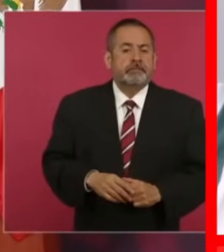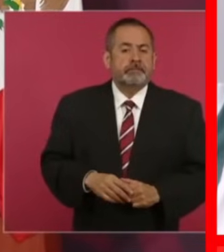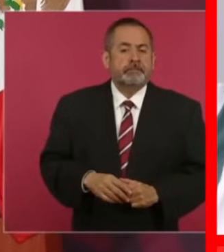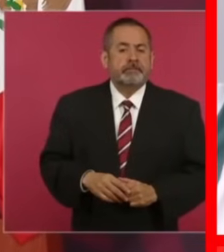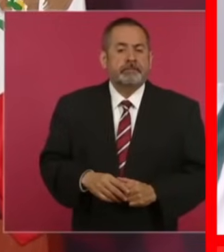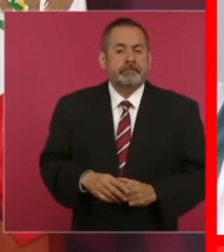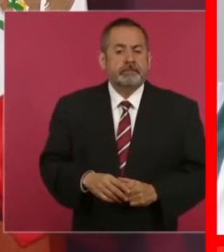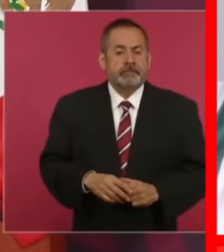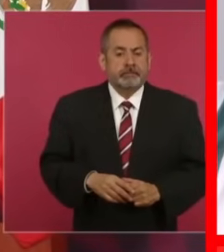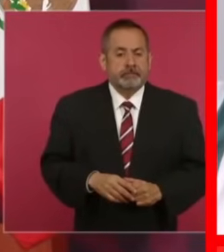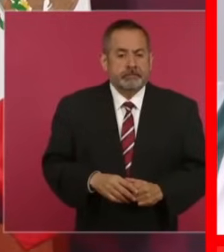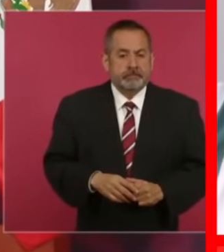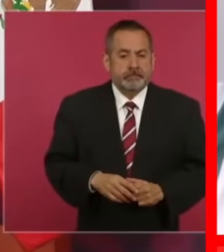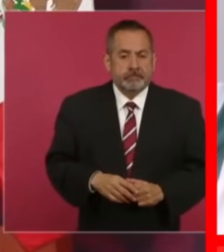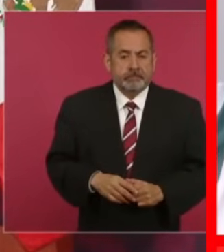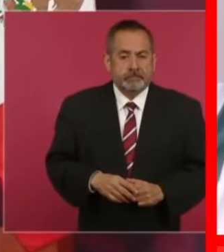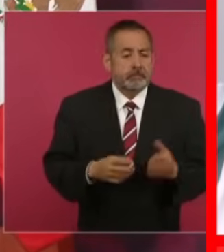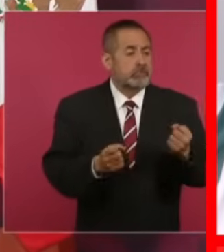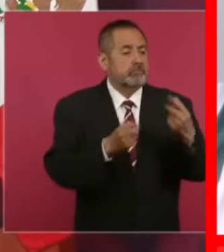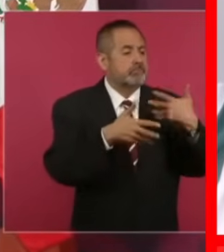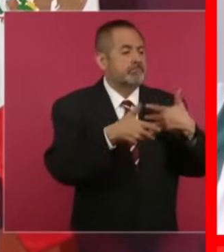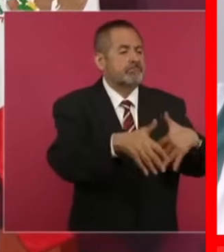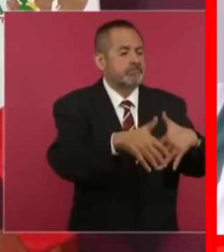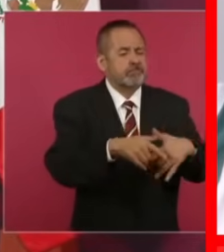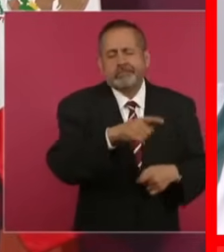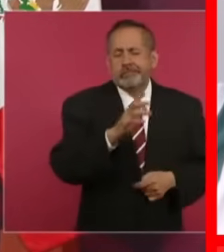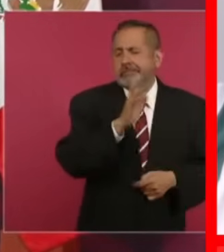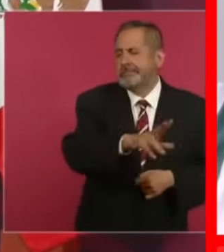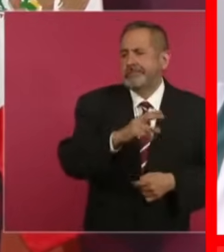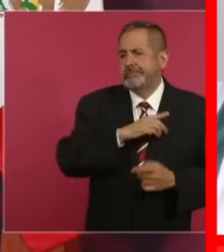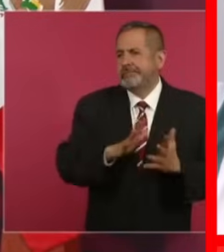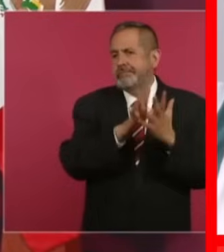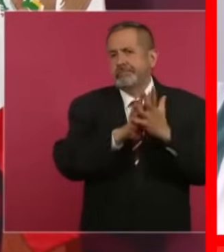afortunadamente muchos no participaron en la